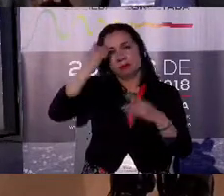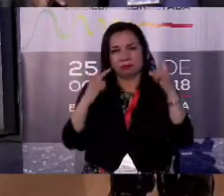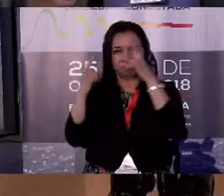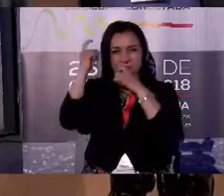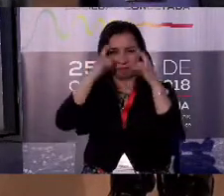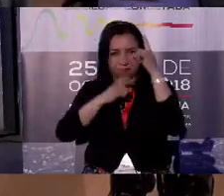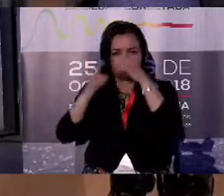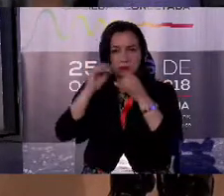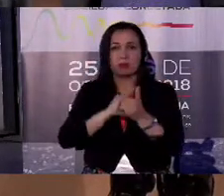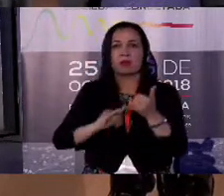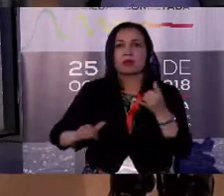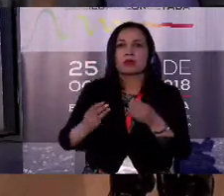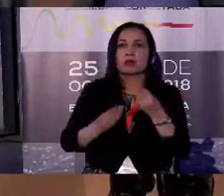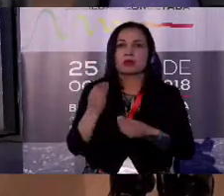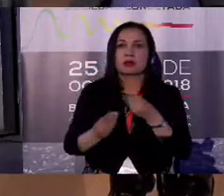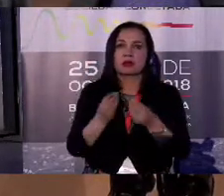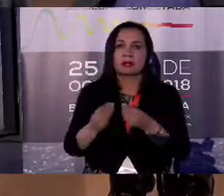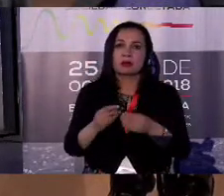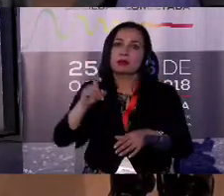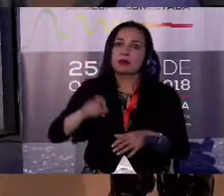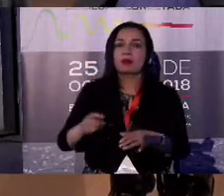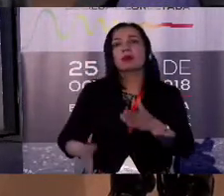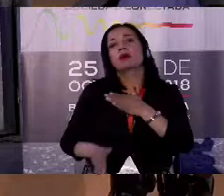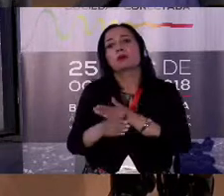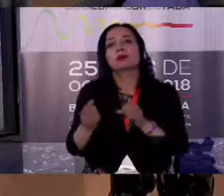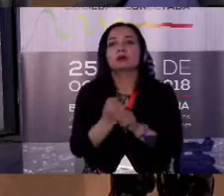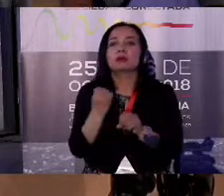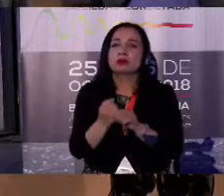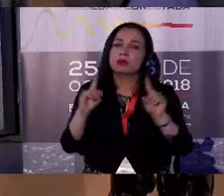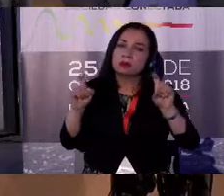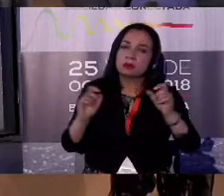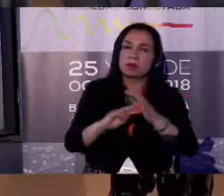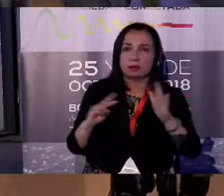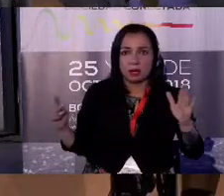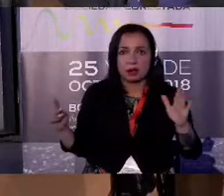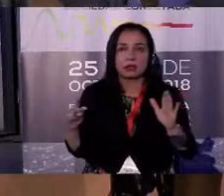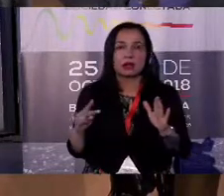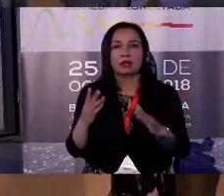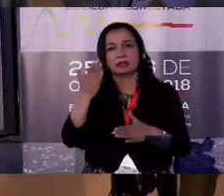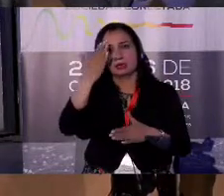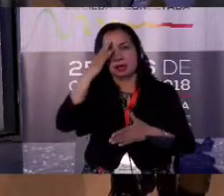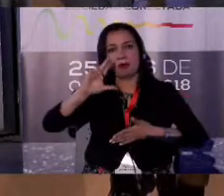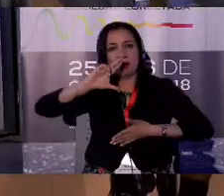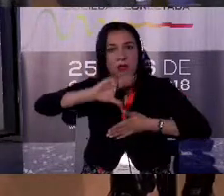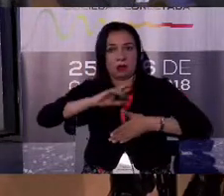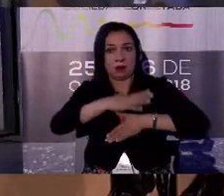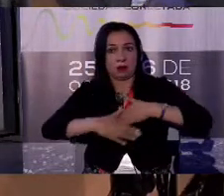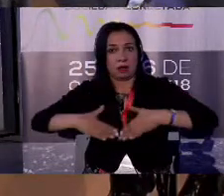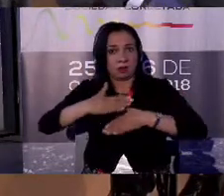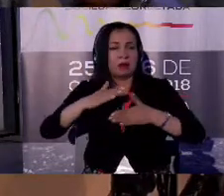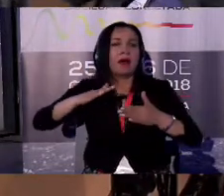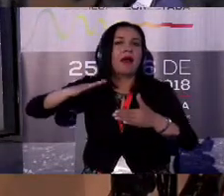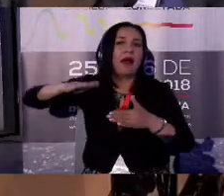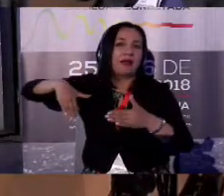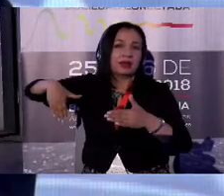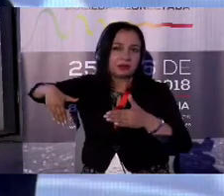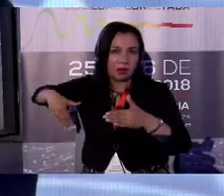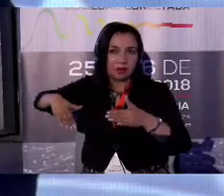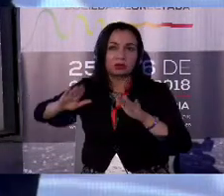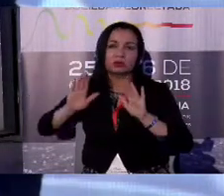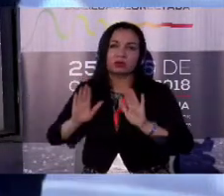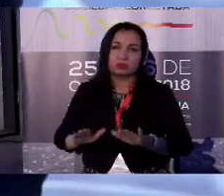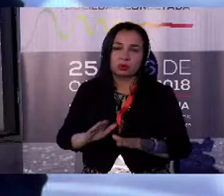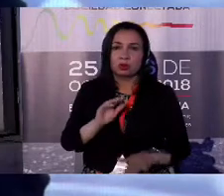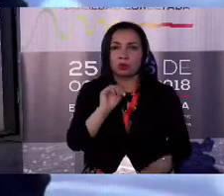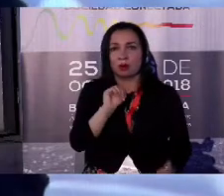final, tenemos que seguir trabajando en todos estos aspectos técnicos. Latinoamérica hace un tiempo atrasaba en eso. Me parece que la